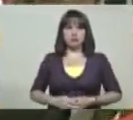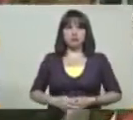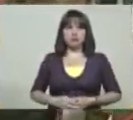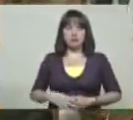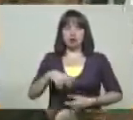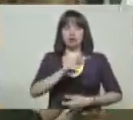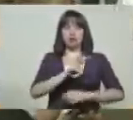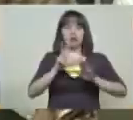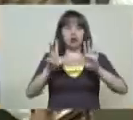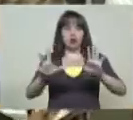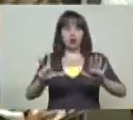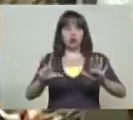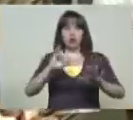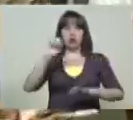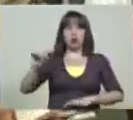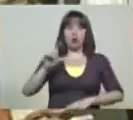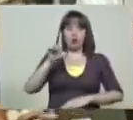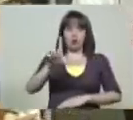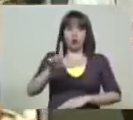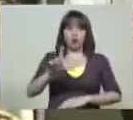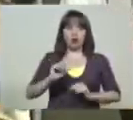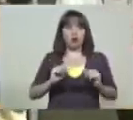28 de julio que lo instalamos,